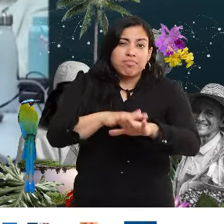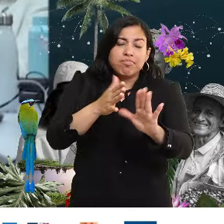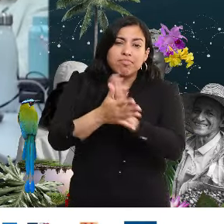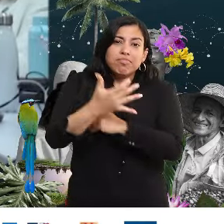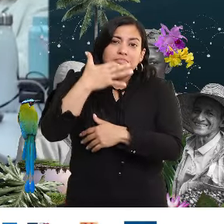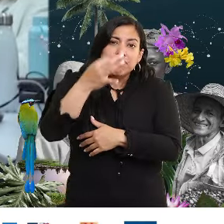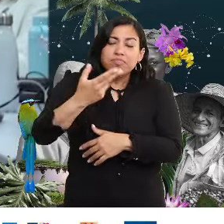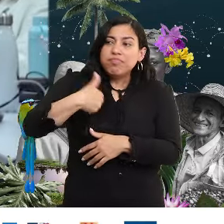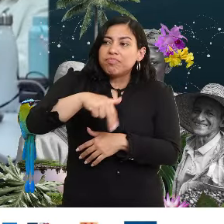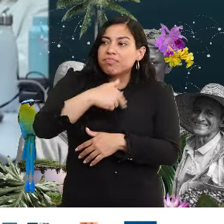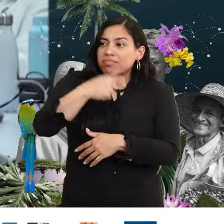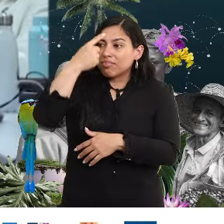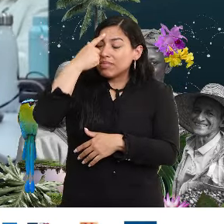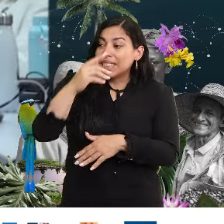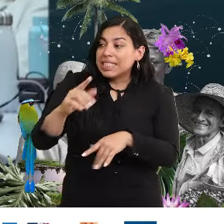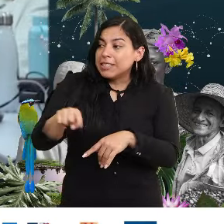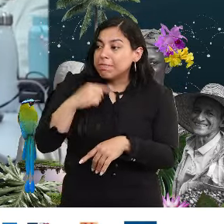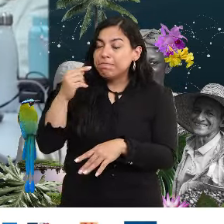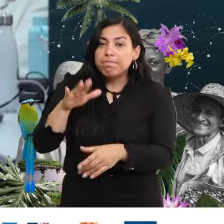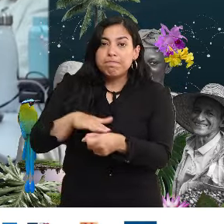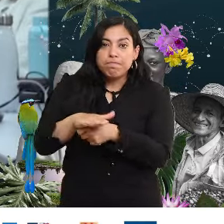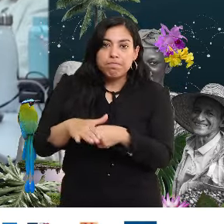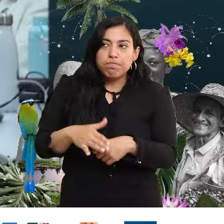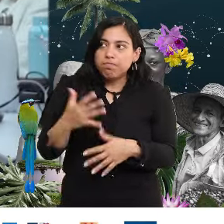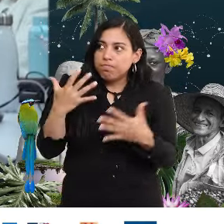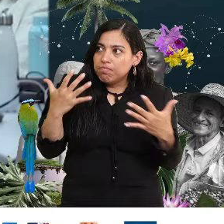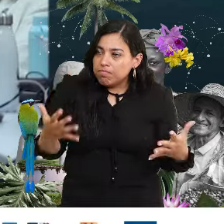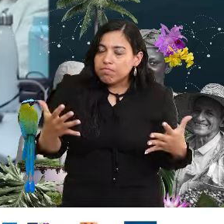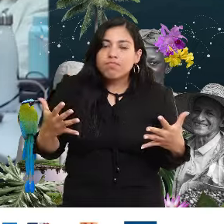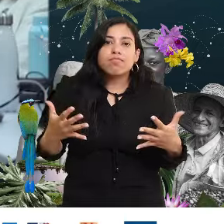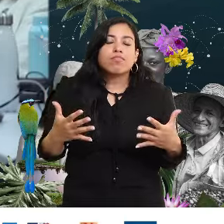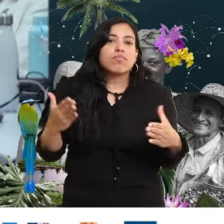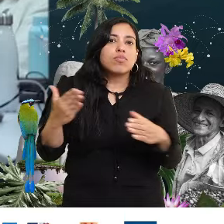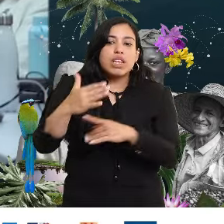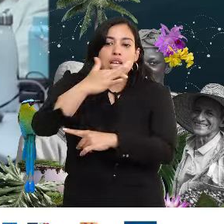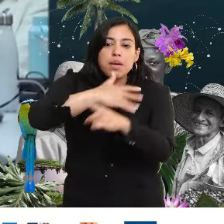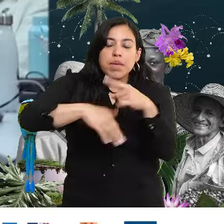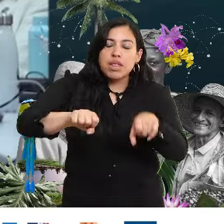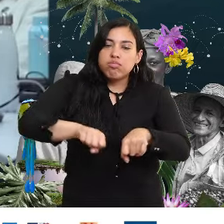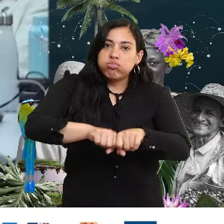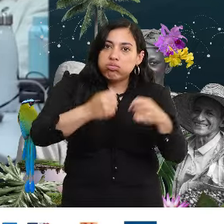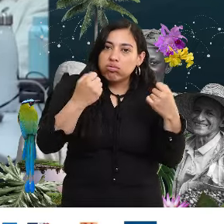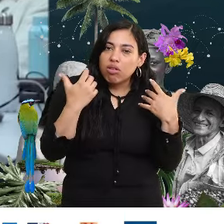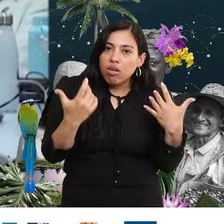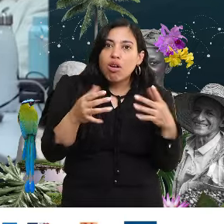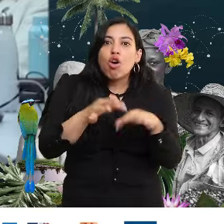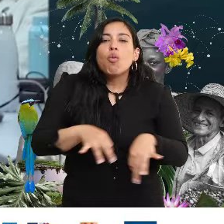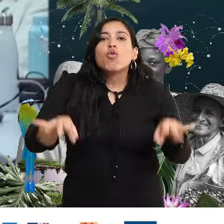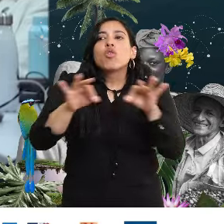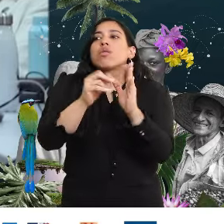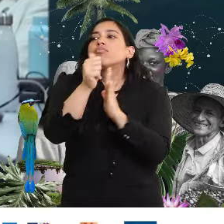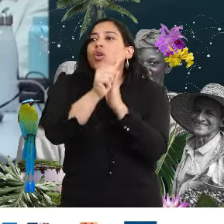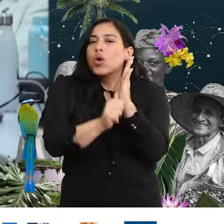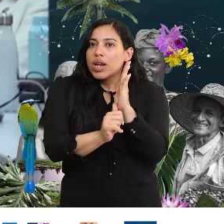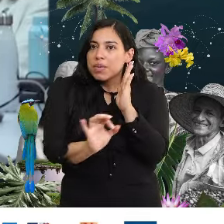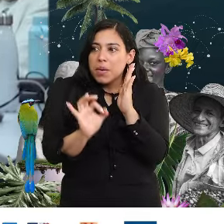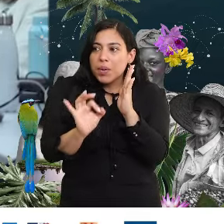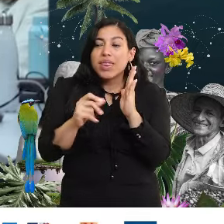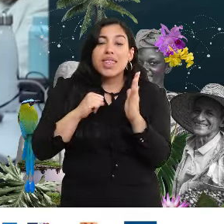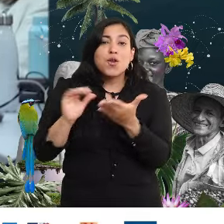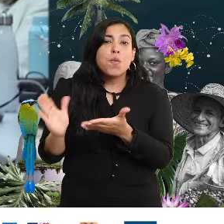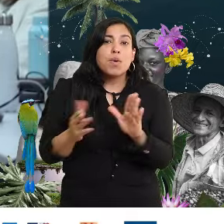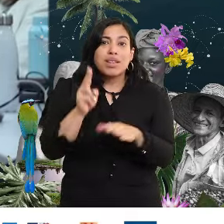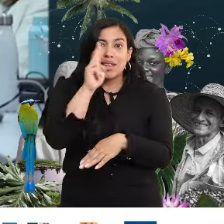podamos superar aquello que tenemos en este momento, una gran normatividad ambiental, unos importantes programas, un plan nacional de